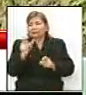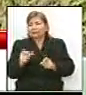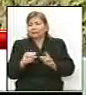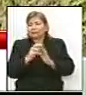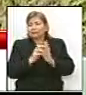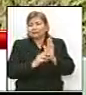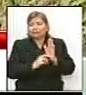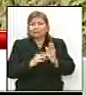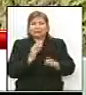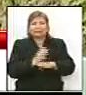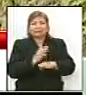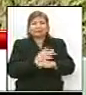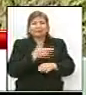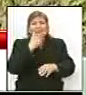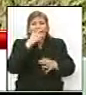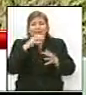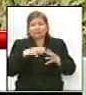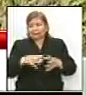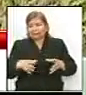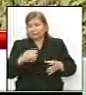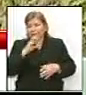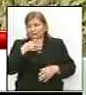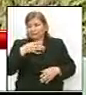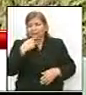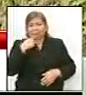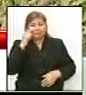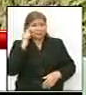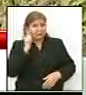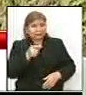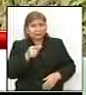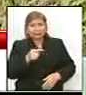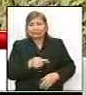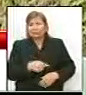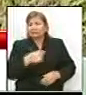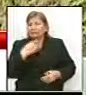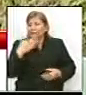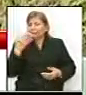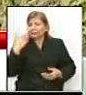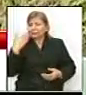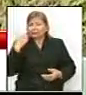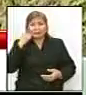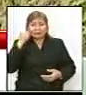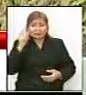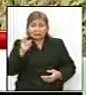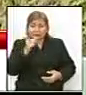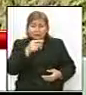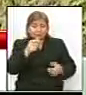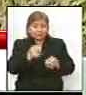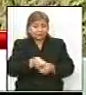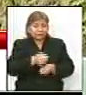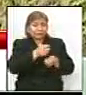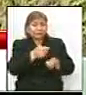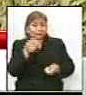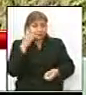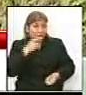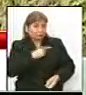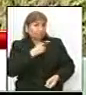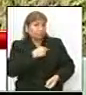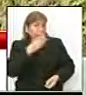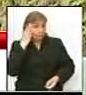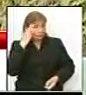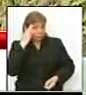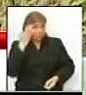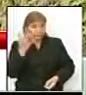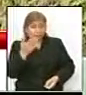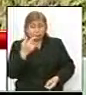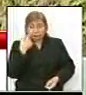proyecto mejoramiento de agua potable. Y Chairaikum, hermanos, Arija en Apuncha, Juancuna, hermanos agricultores, conscientes en Canquichic.